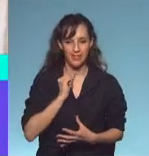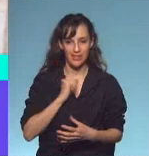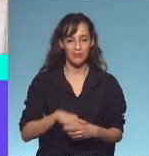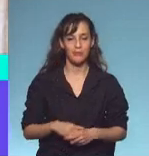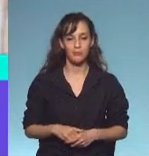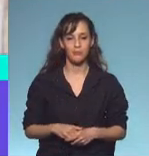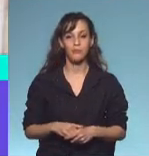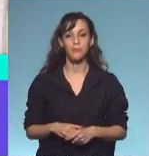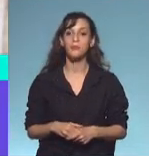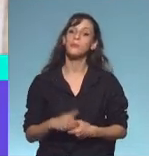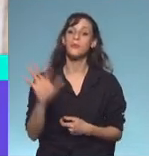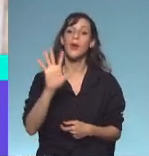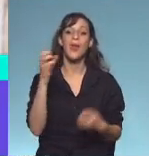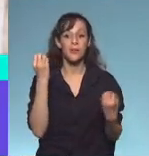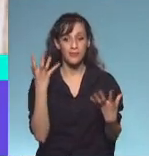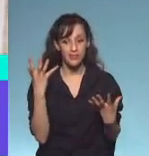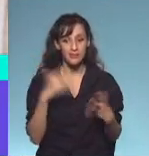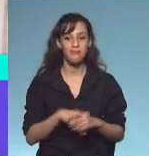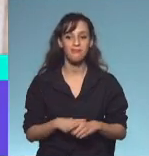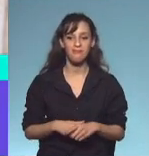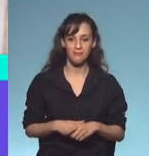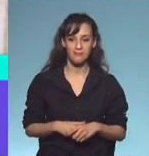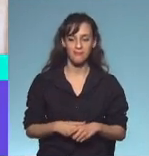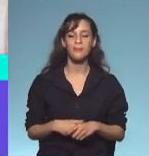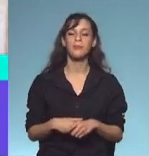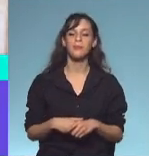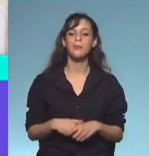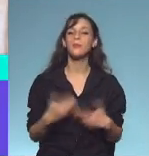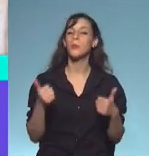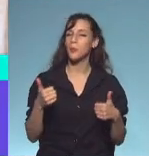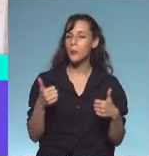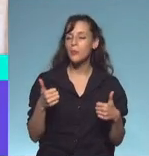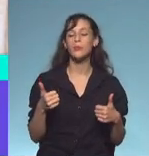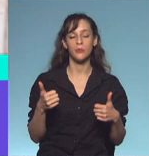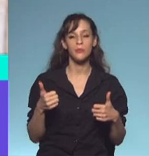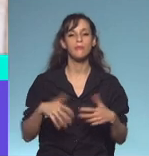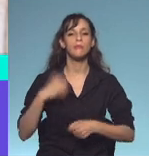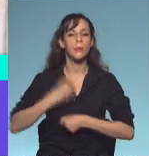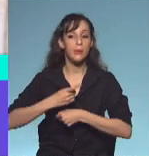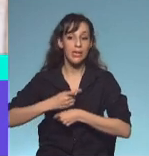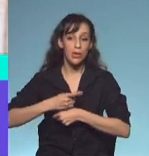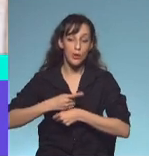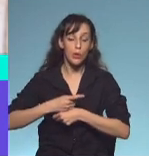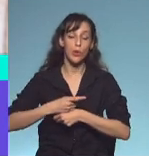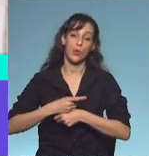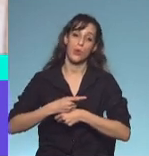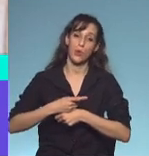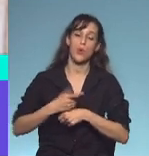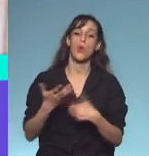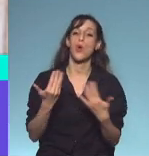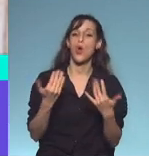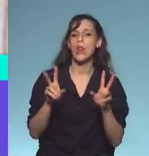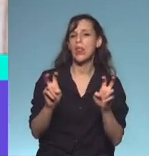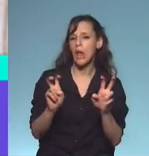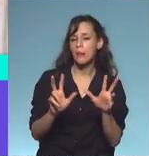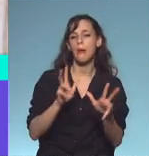Pon? ¿Cómo les va? Un placer. Bien, muy bien. Bueno, en principio, si le parece, empezamos por este